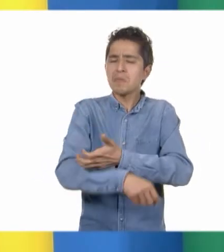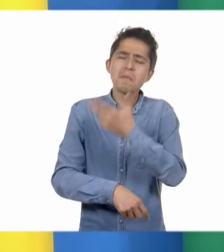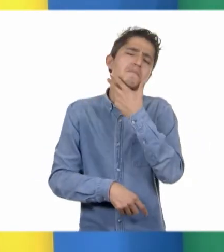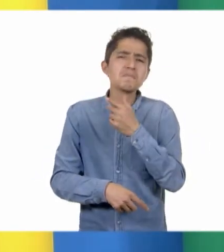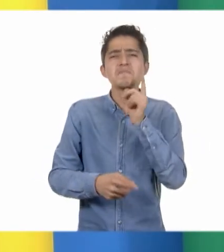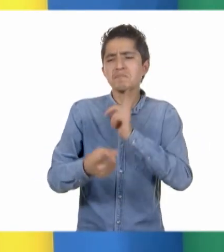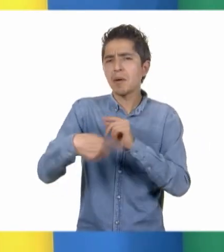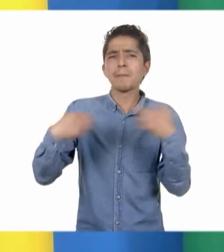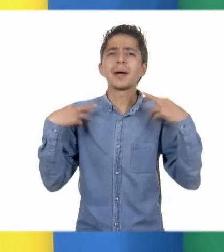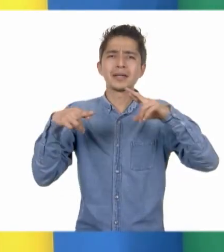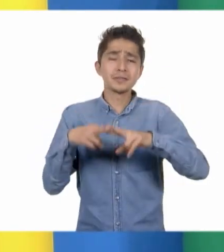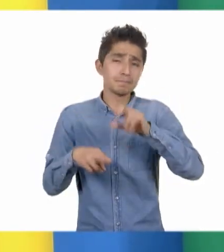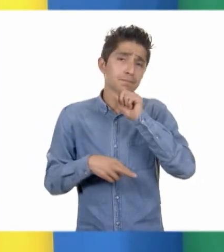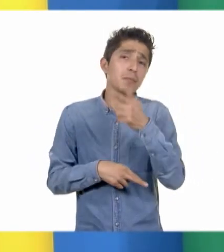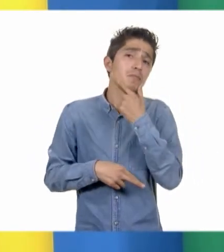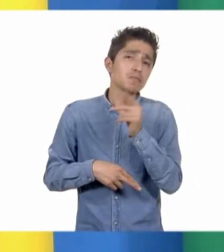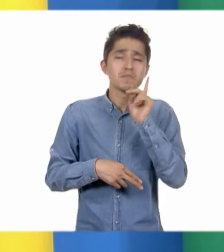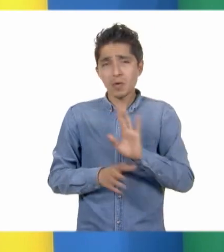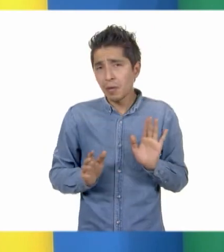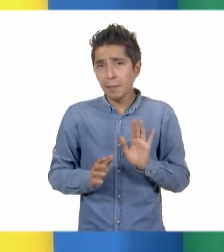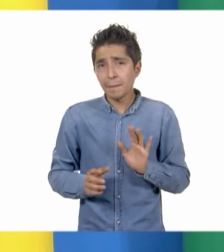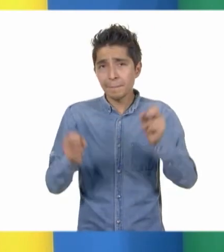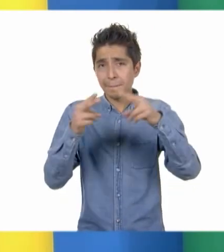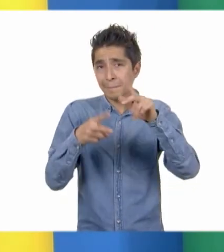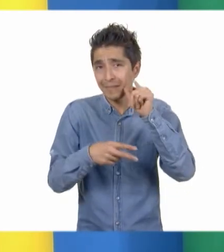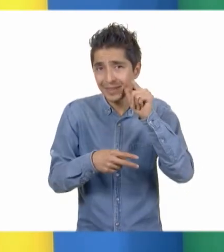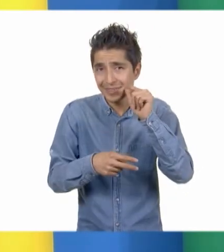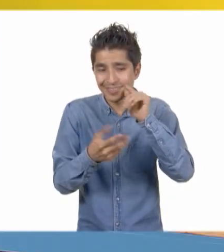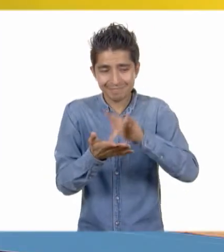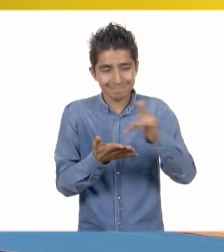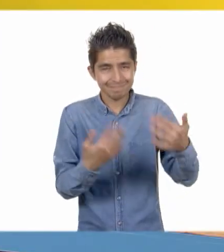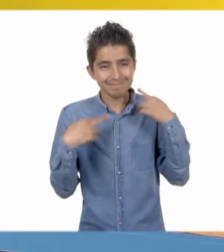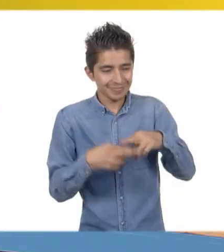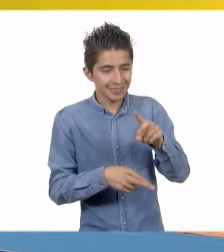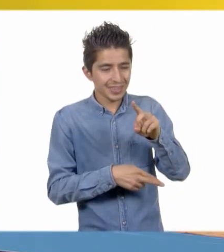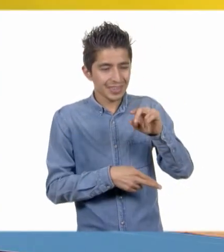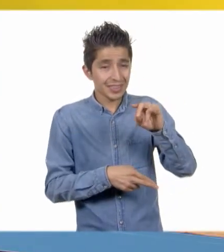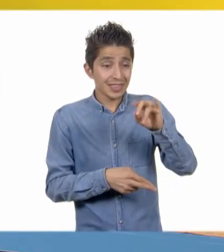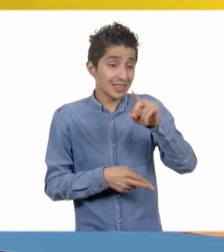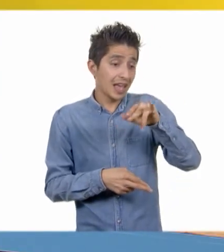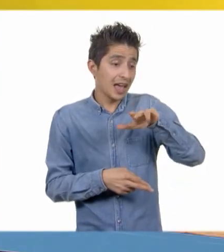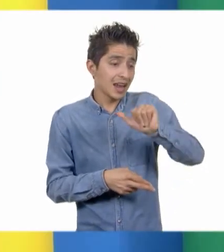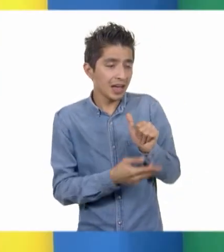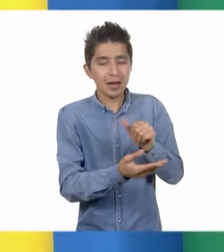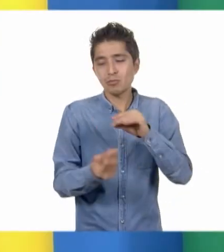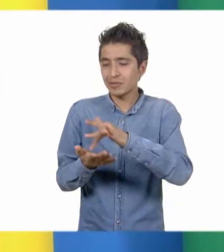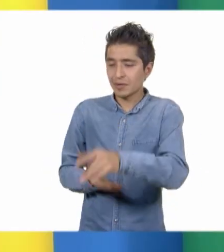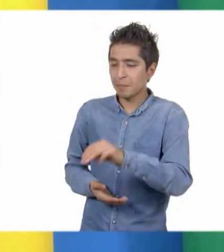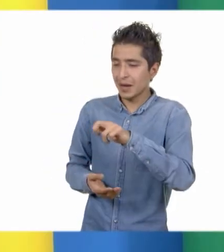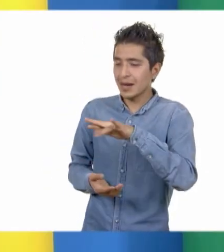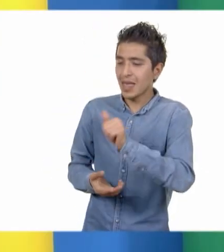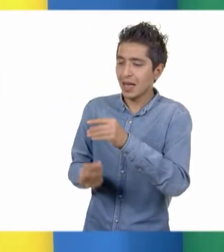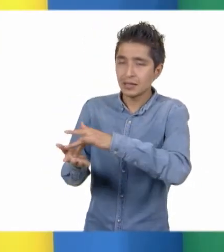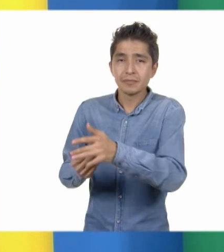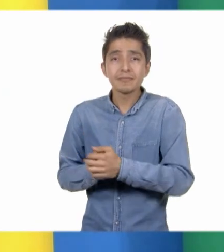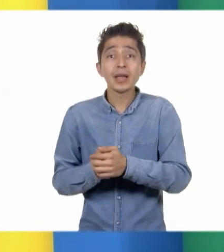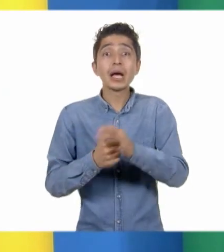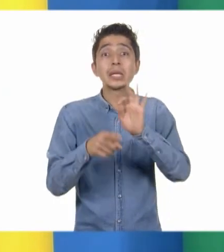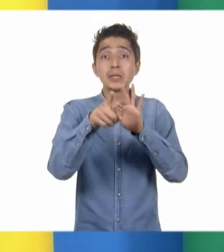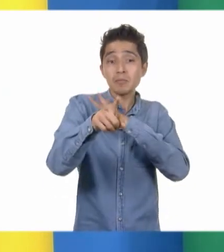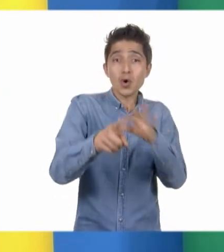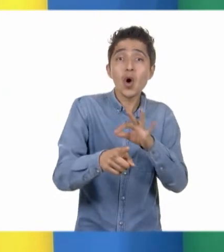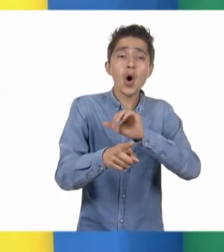compañeras y profesor o profesora. Hasta mañana. Gracias, maestra Diana. Muchas gracias, María. Si te es